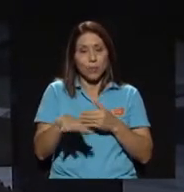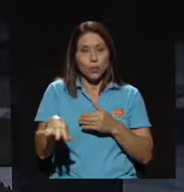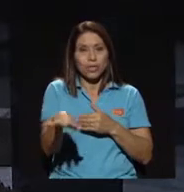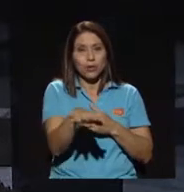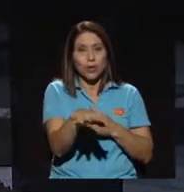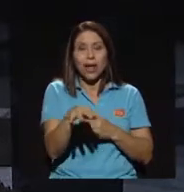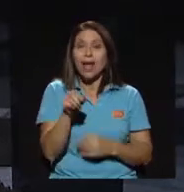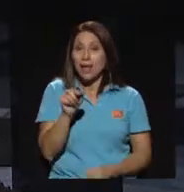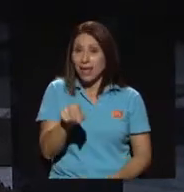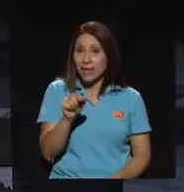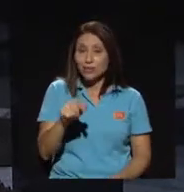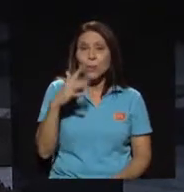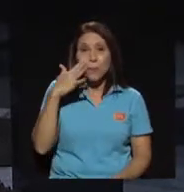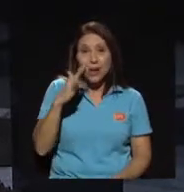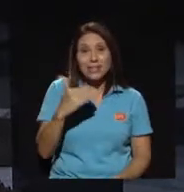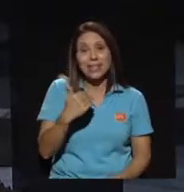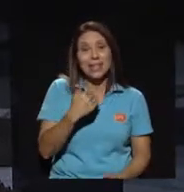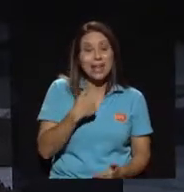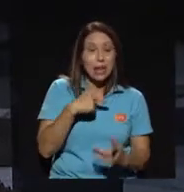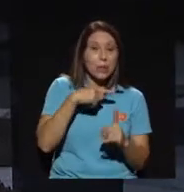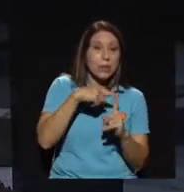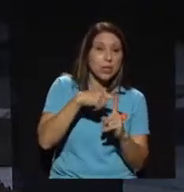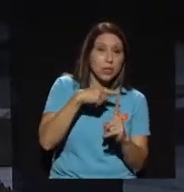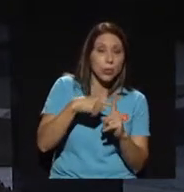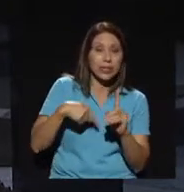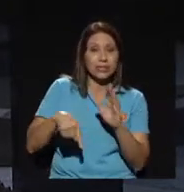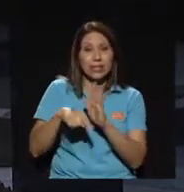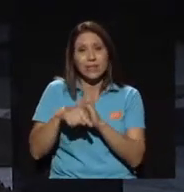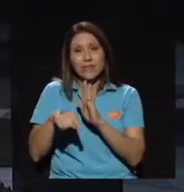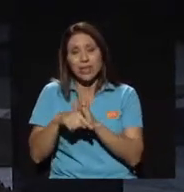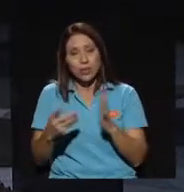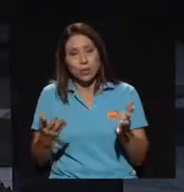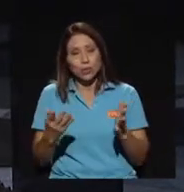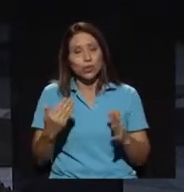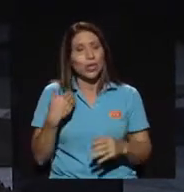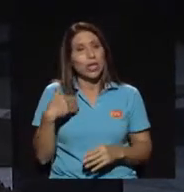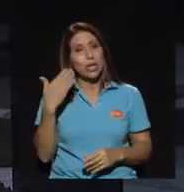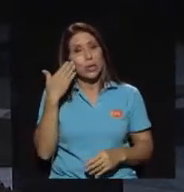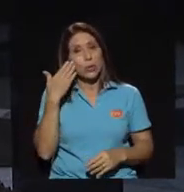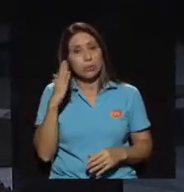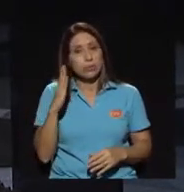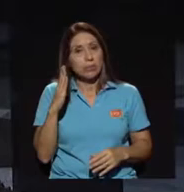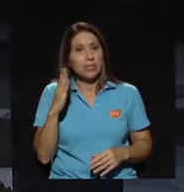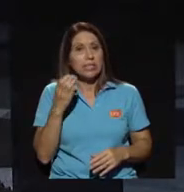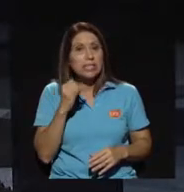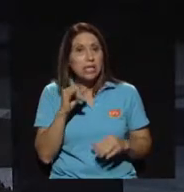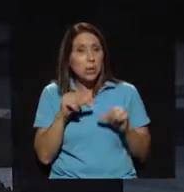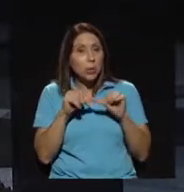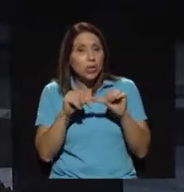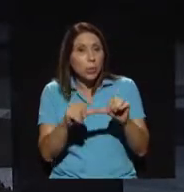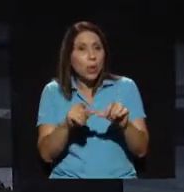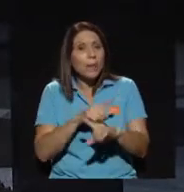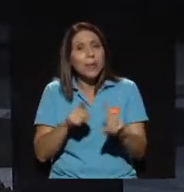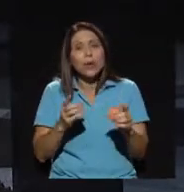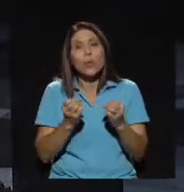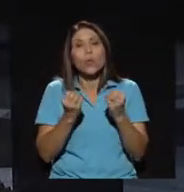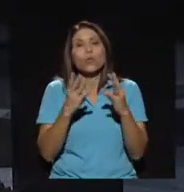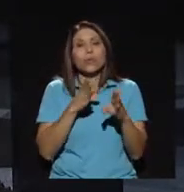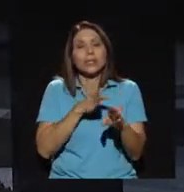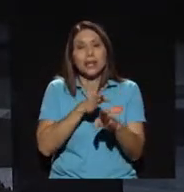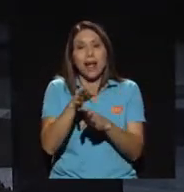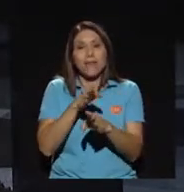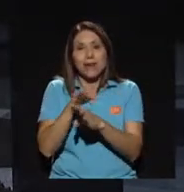Eso parece tener virtudes y defectos, y repito, no sé si continúa, pero en muchas carreras